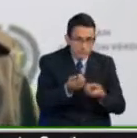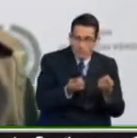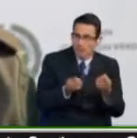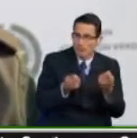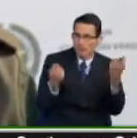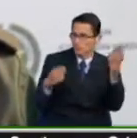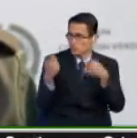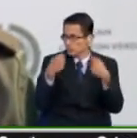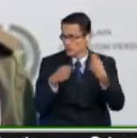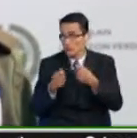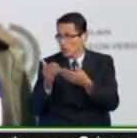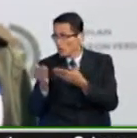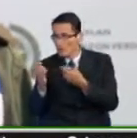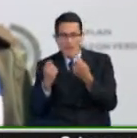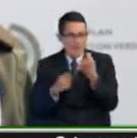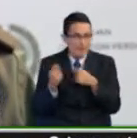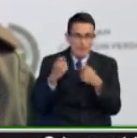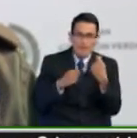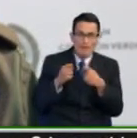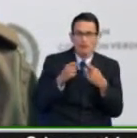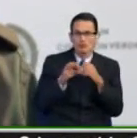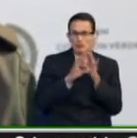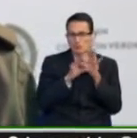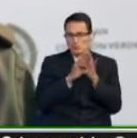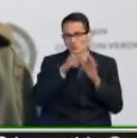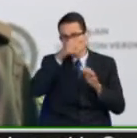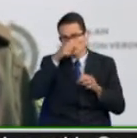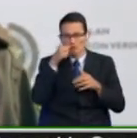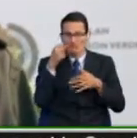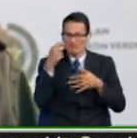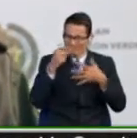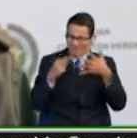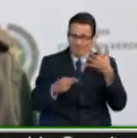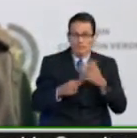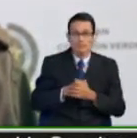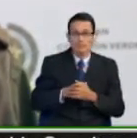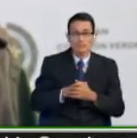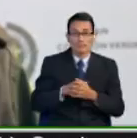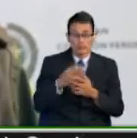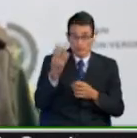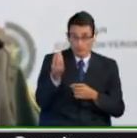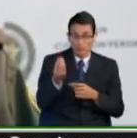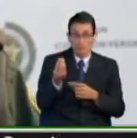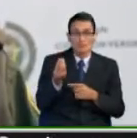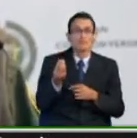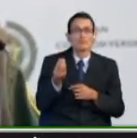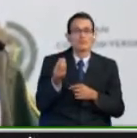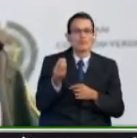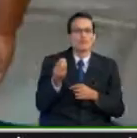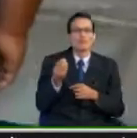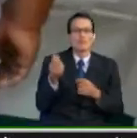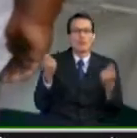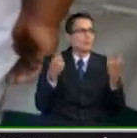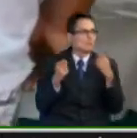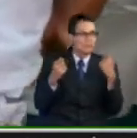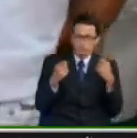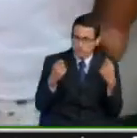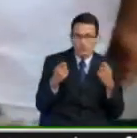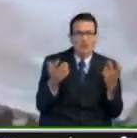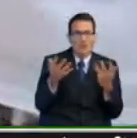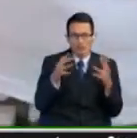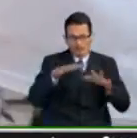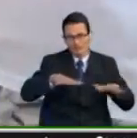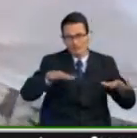venta de sustancias estupefacientes. Esta organización delinquía en sectores